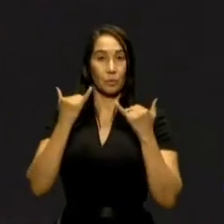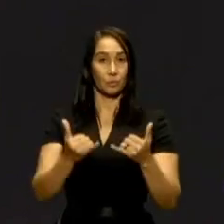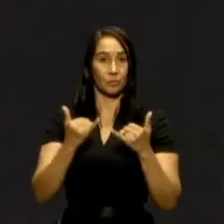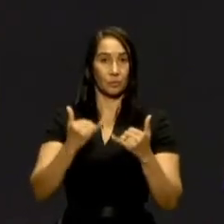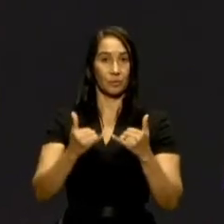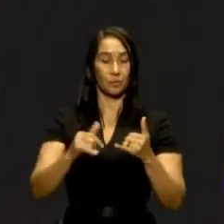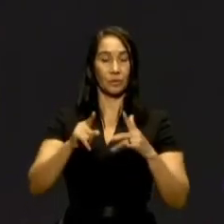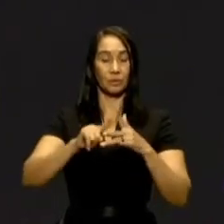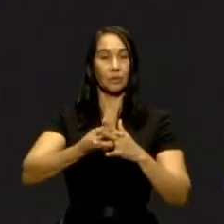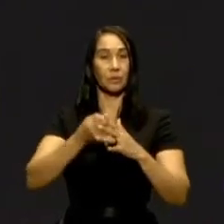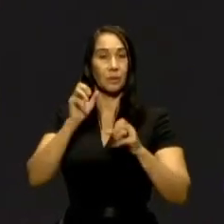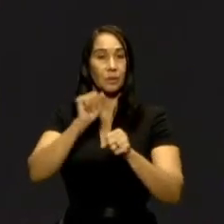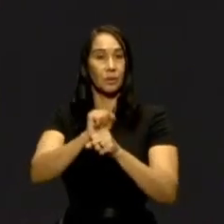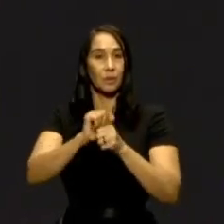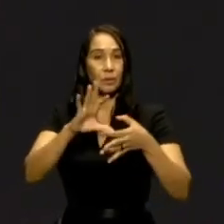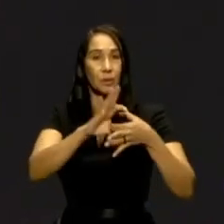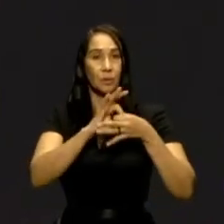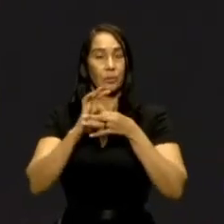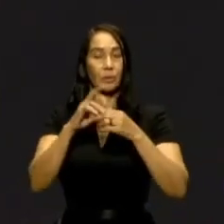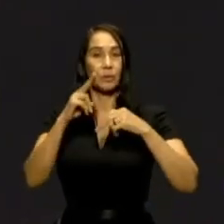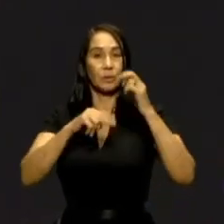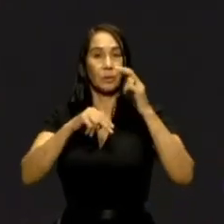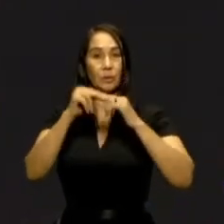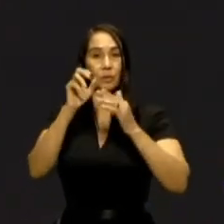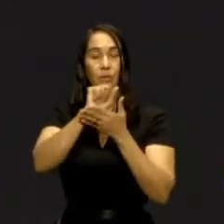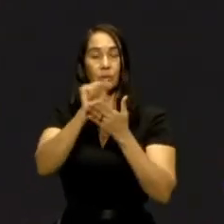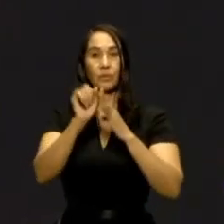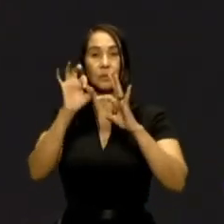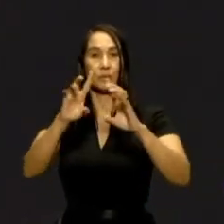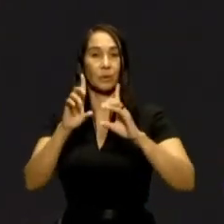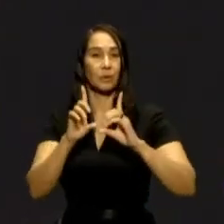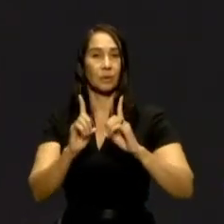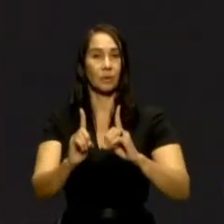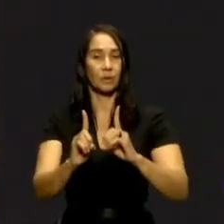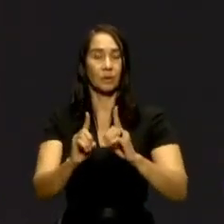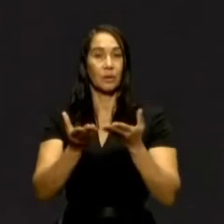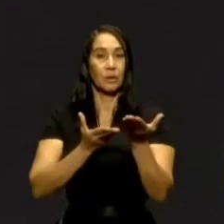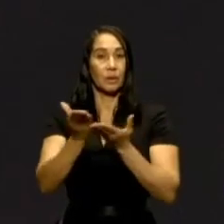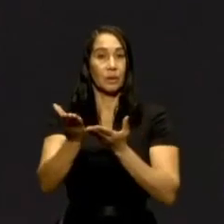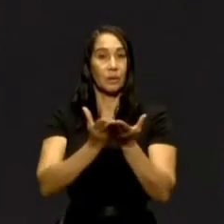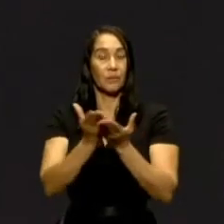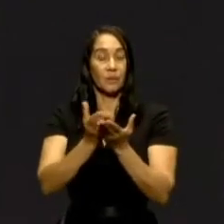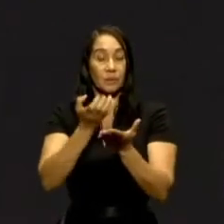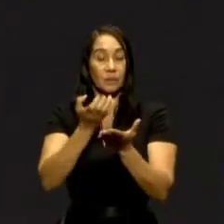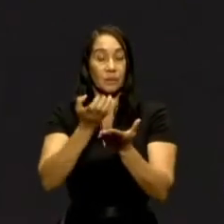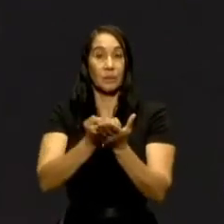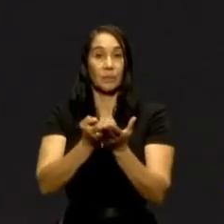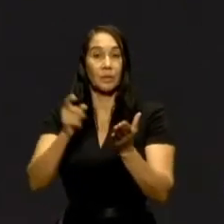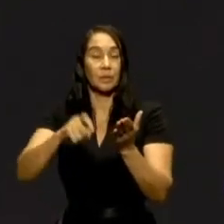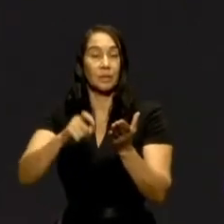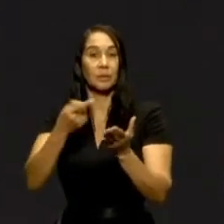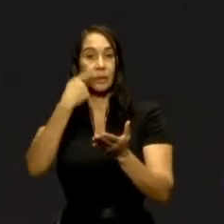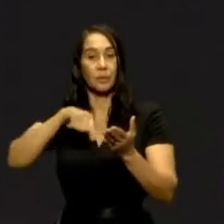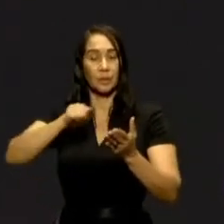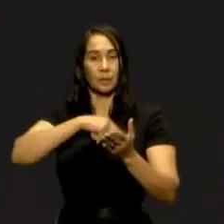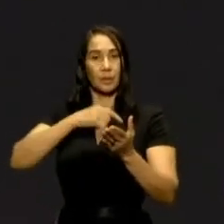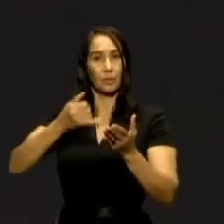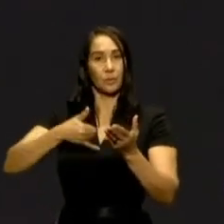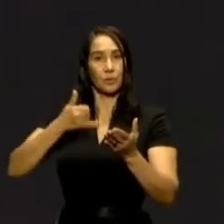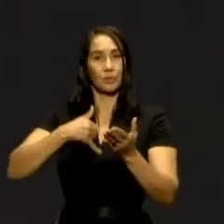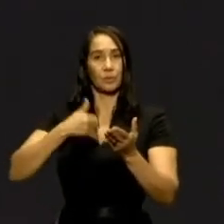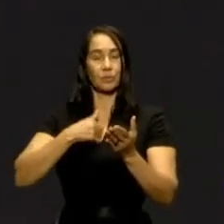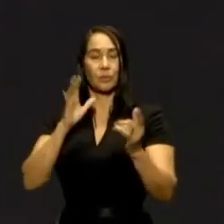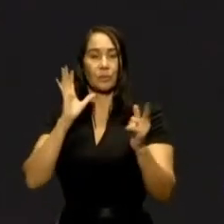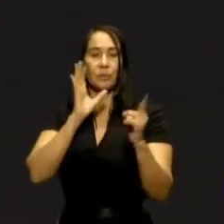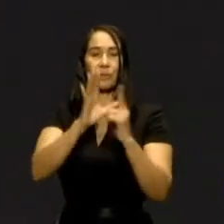Hoy más que nunca debemos trabajar unidos en la construcción de un sistema educativo que brinde las herramientas necesarias para que nuestros jóvenes se